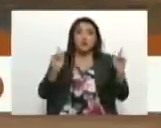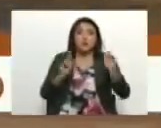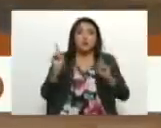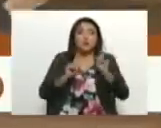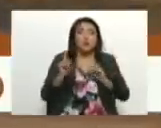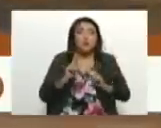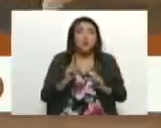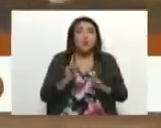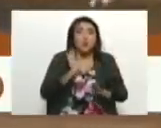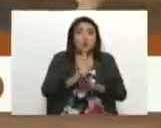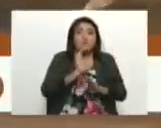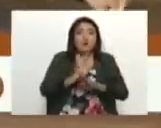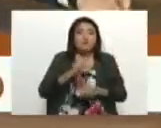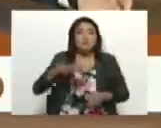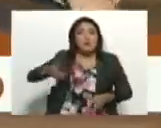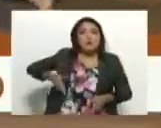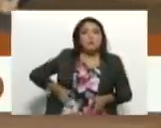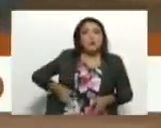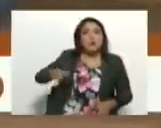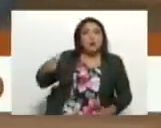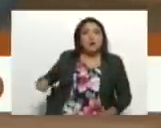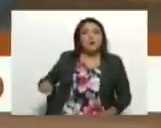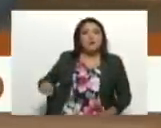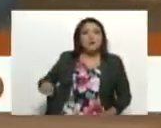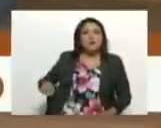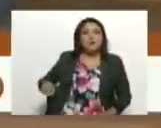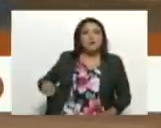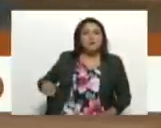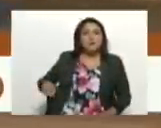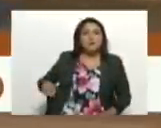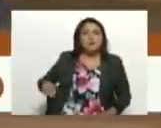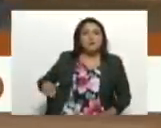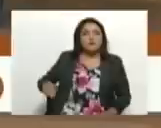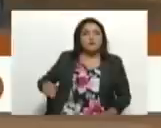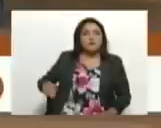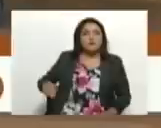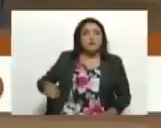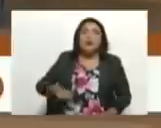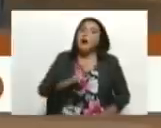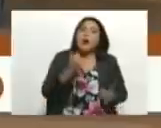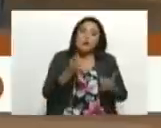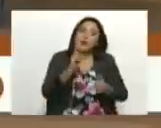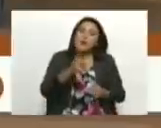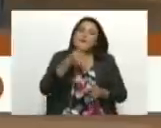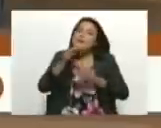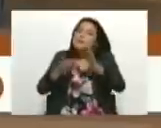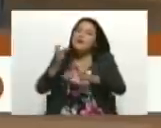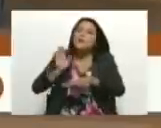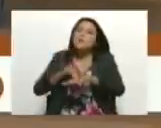Ahorita está explicando las razones por las cuales tiene 20 escoltas con él para arriba y para abajo.